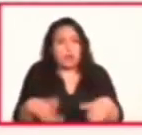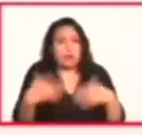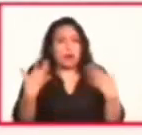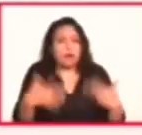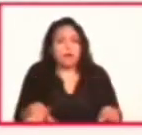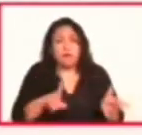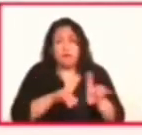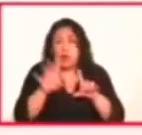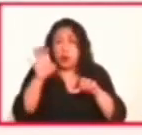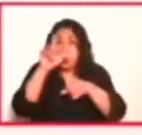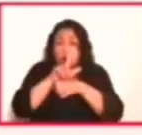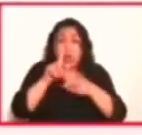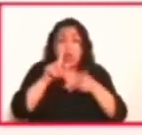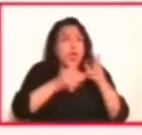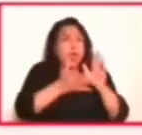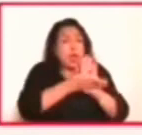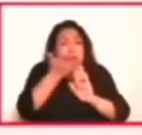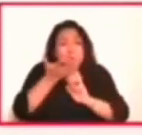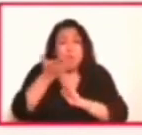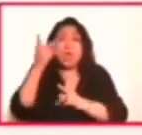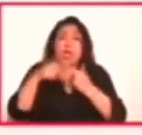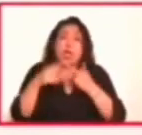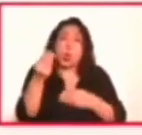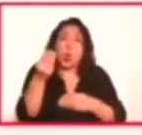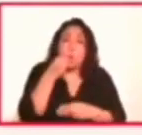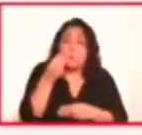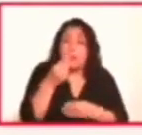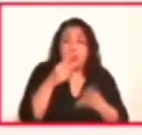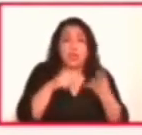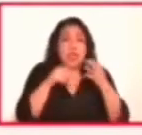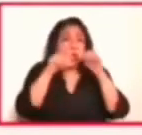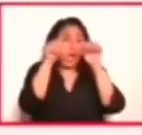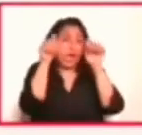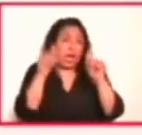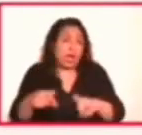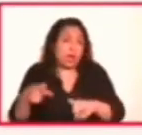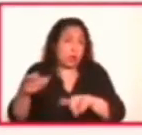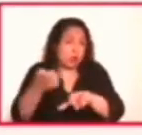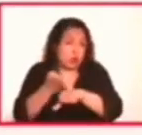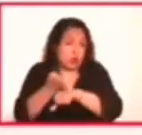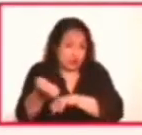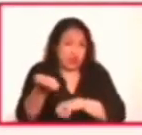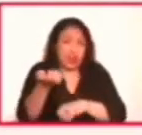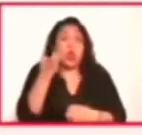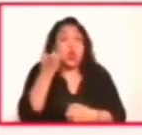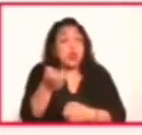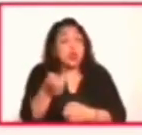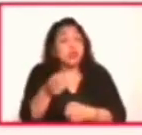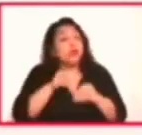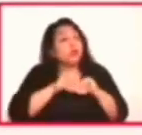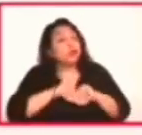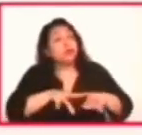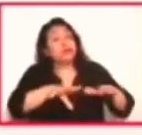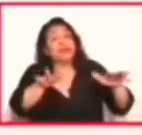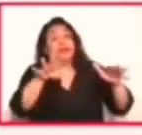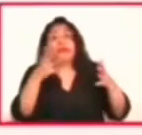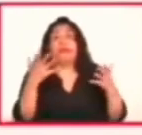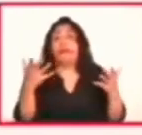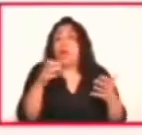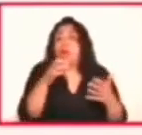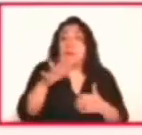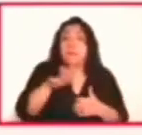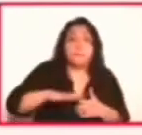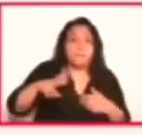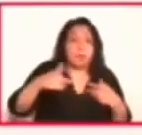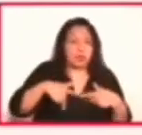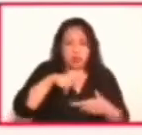cultural, arquitectónica, gastronómica y artística del estado, y cómo esto permea tanto en la población